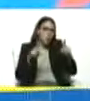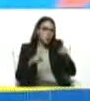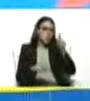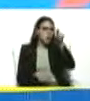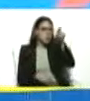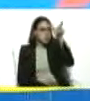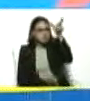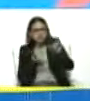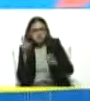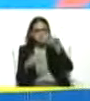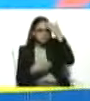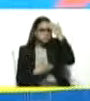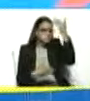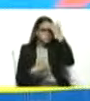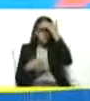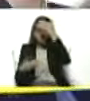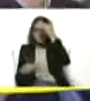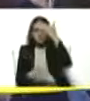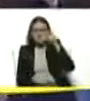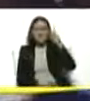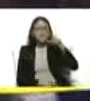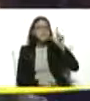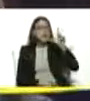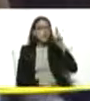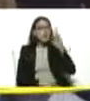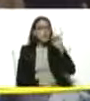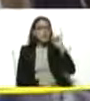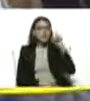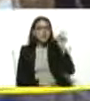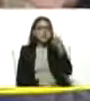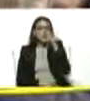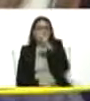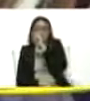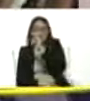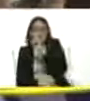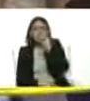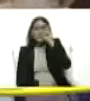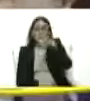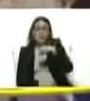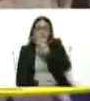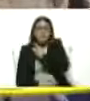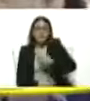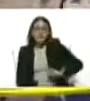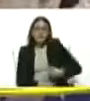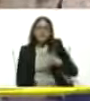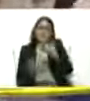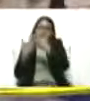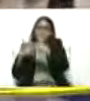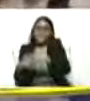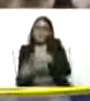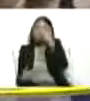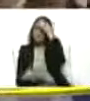Fedecámara, a Luigi Picella, presidente de Codindustria.